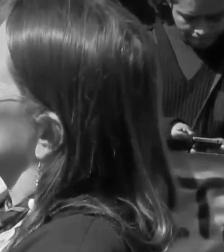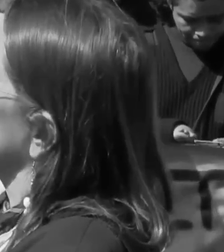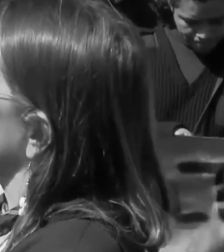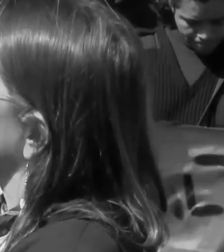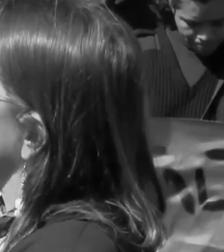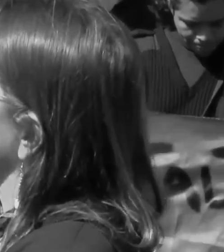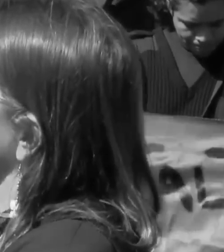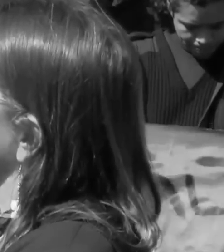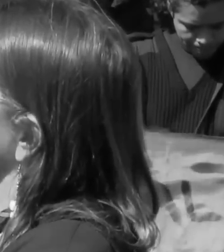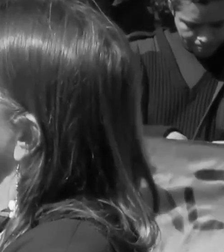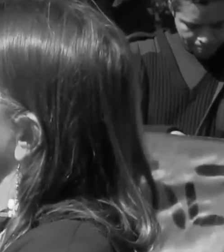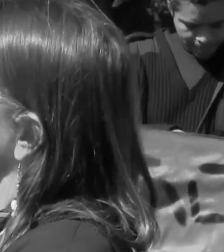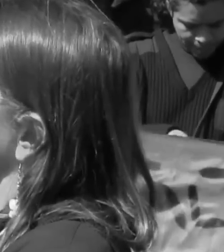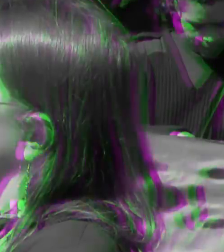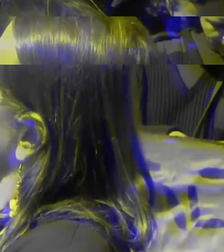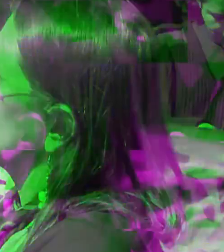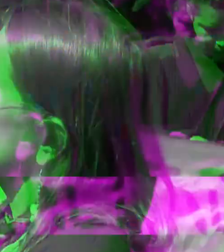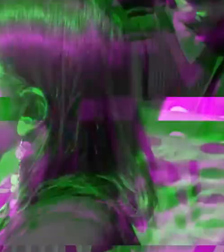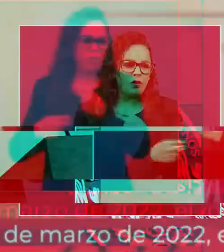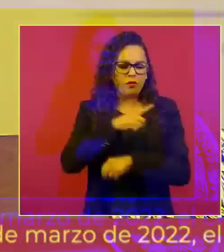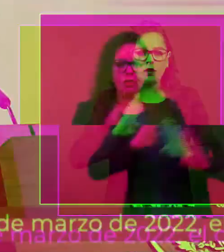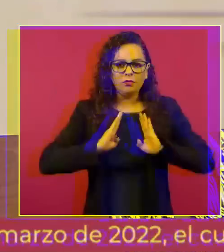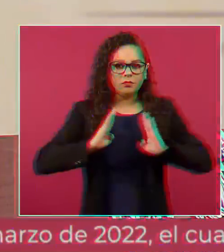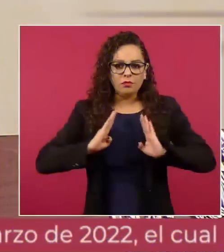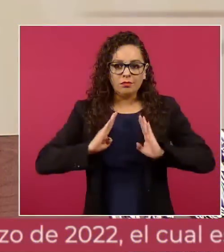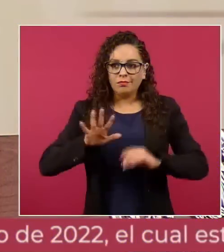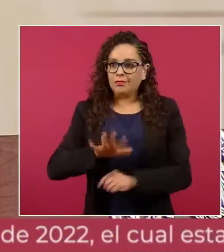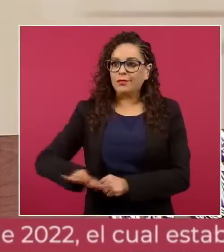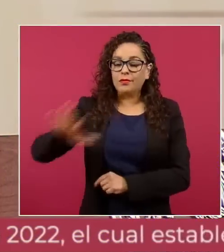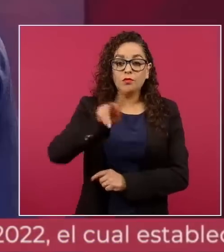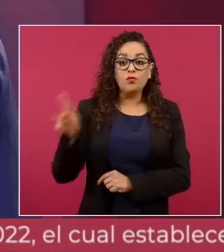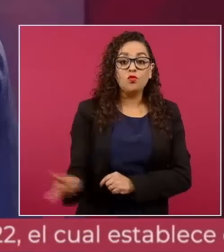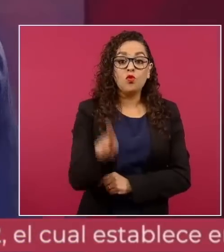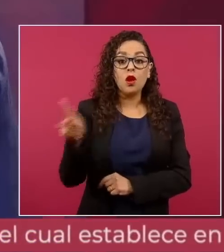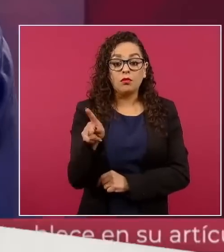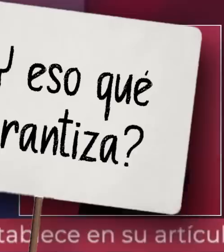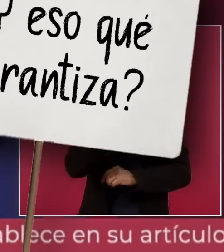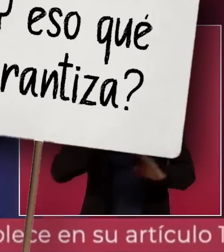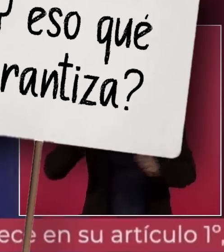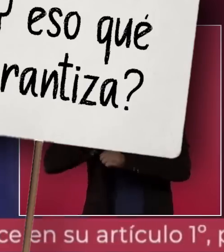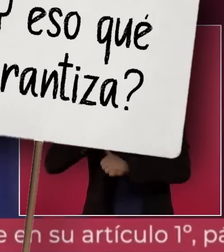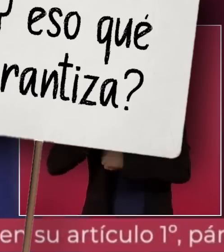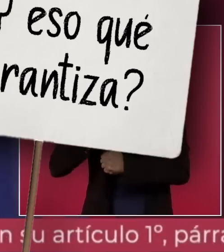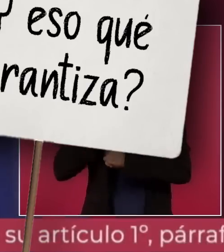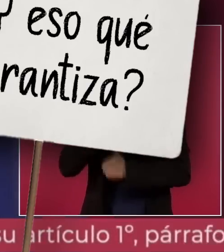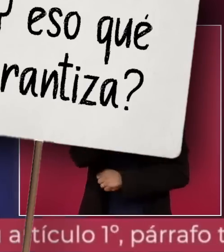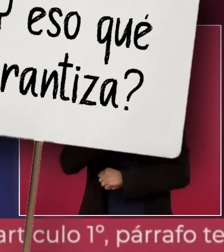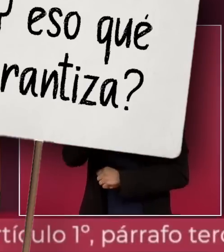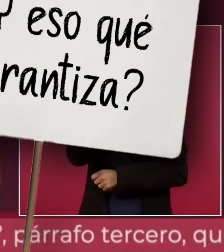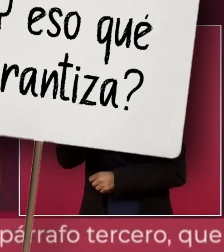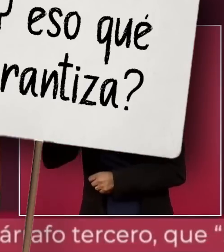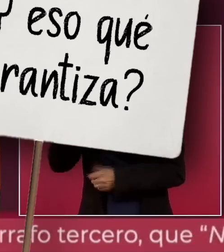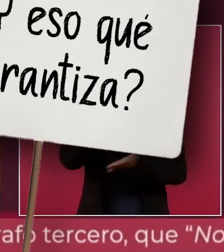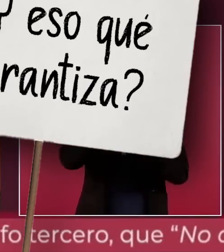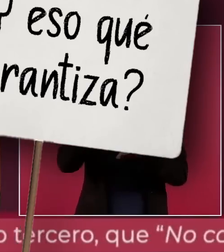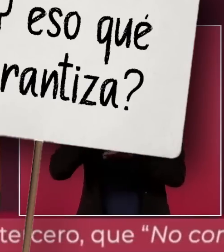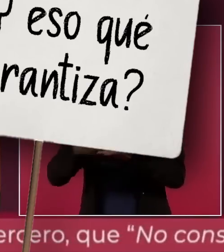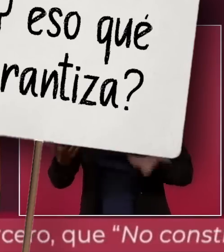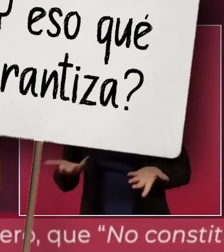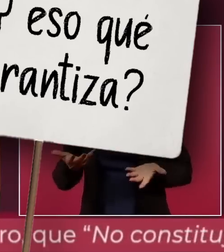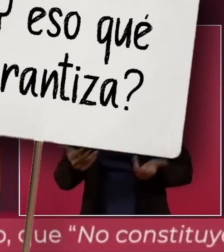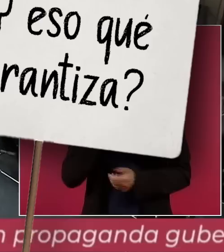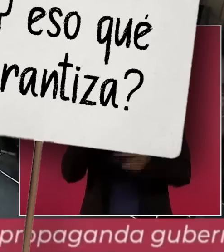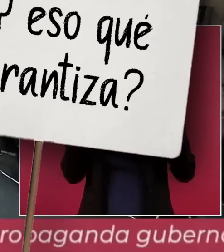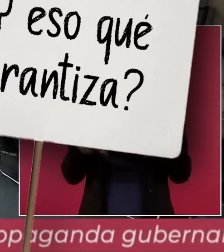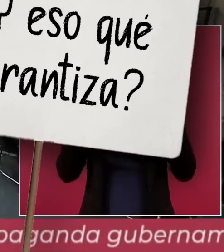barrieron ahí con todo mundo, o sea, pues porque así funciona. El soldado es pueblo uniformado, son hijos de campesinos, hijos de obreros, hijos de comerciantes,